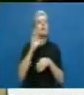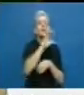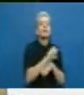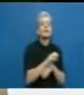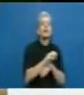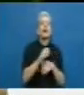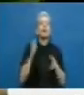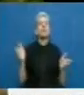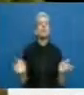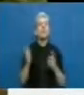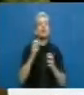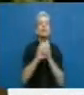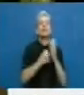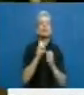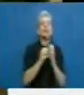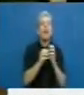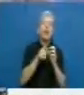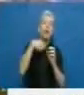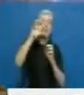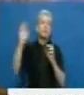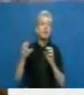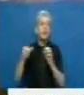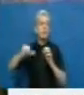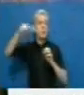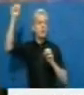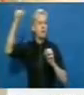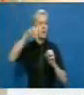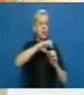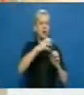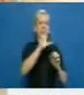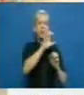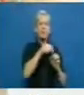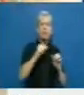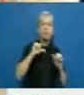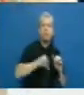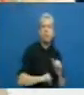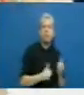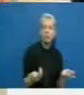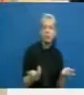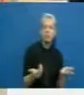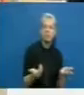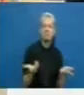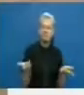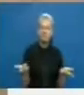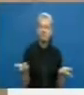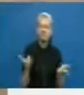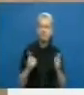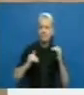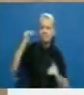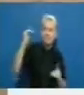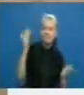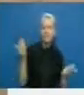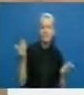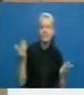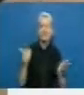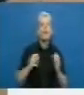la promoción industrial en provincias vecinas, que todos sabemos que en la mayoría de los casos fueron cáscaras vacías, empresas que decían radicarse en